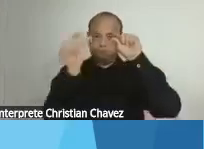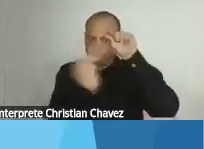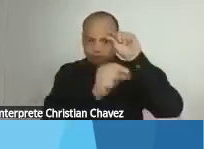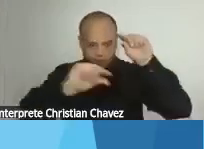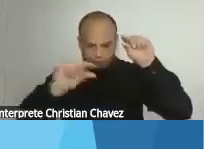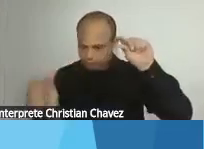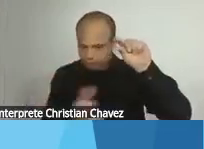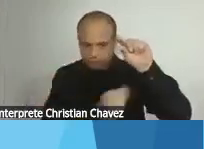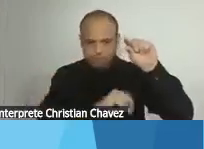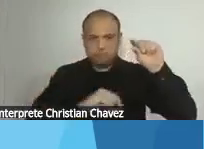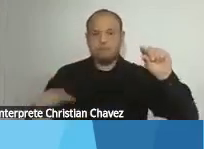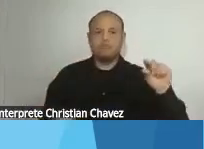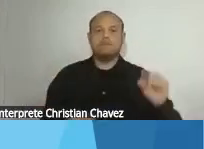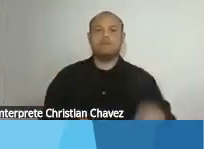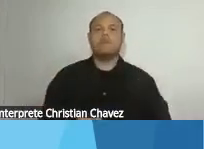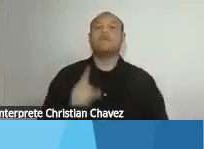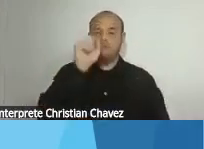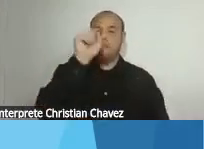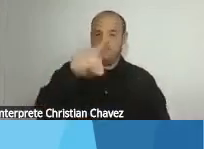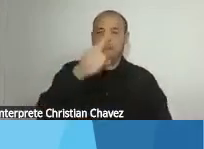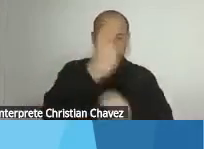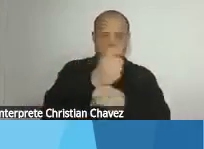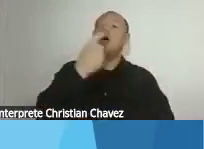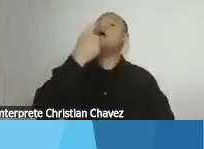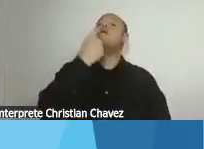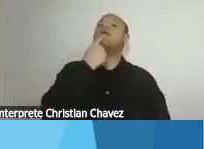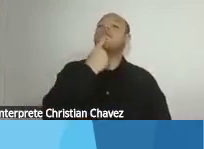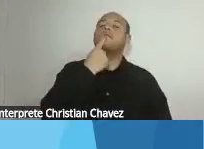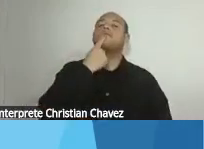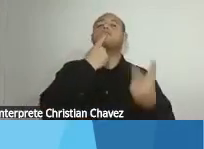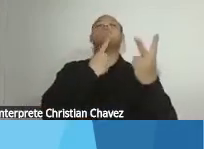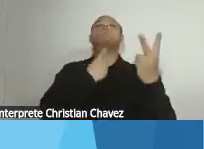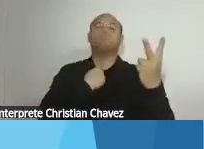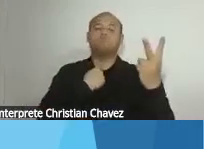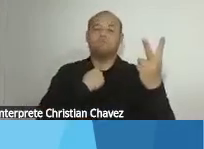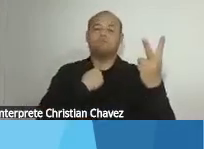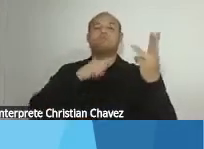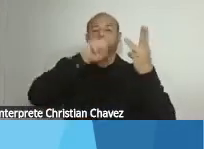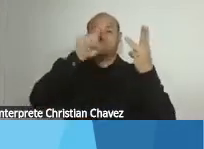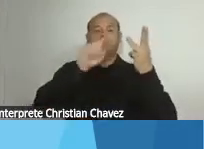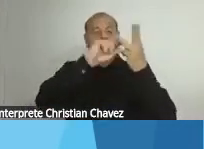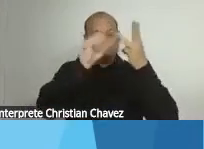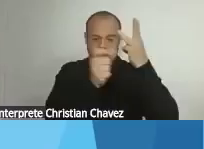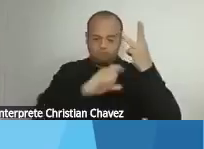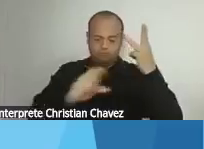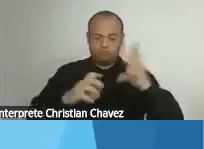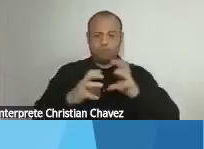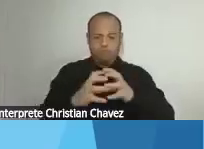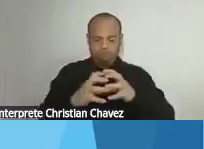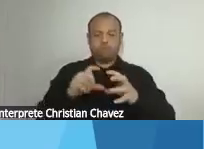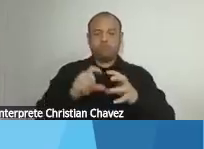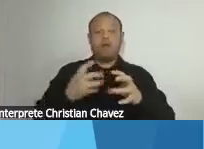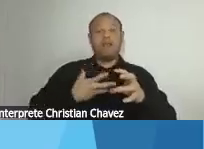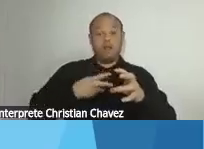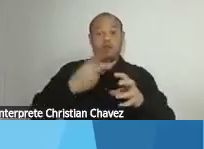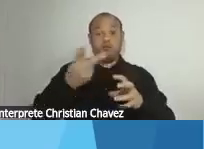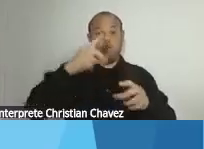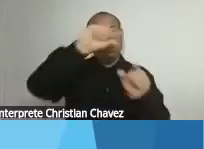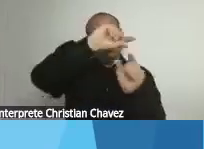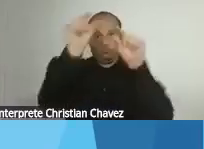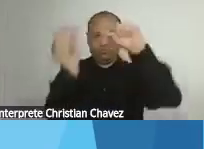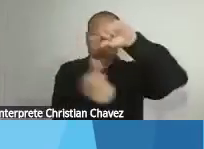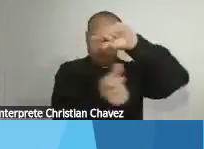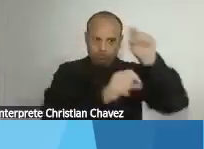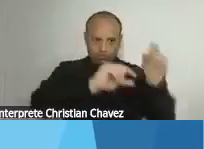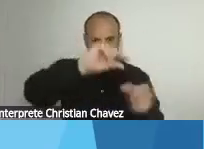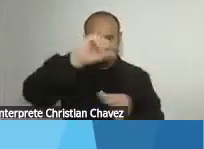La boca, el esófago, el estómago, el intestino delgado, el intestino grueso, ¿sí? Ahí se llevan